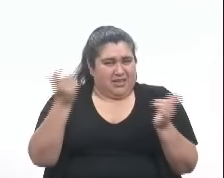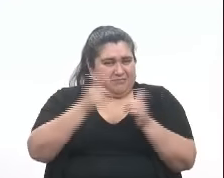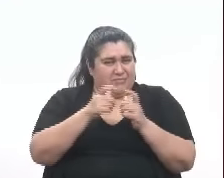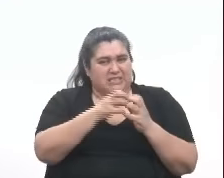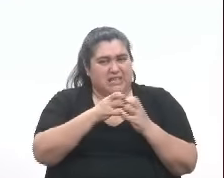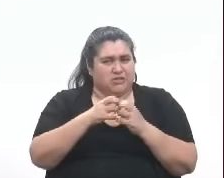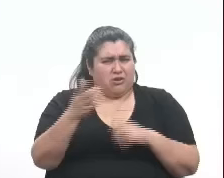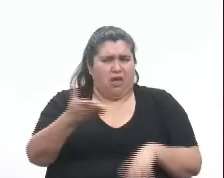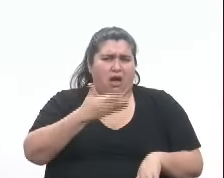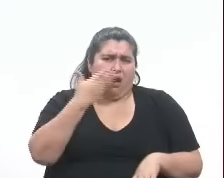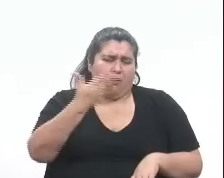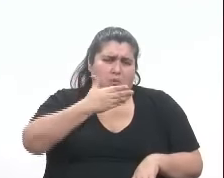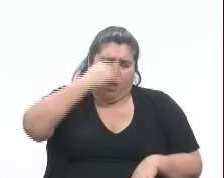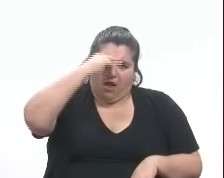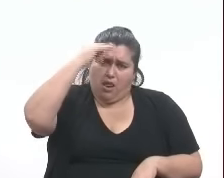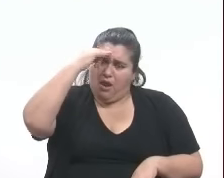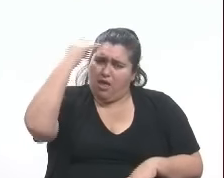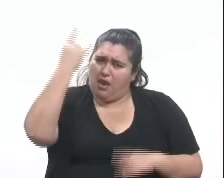decir cualquier cosa.